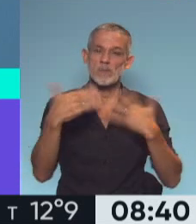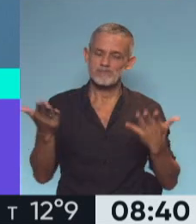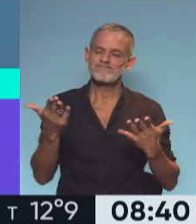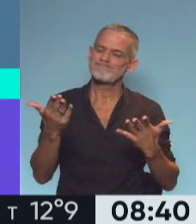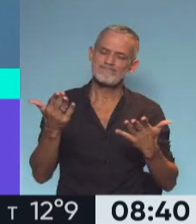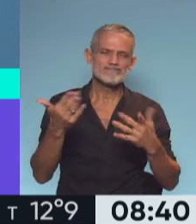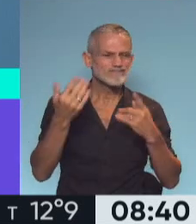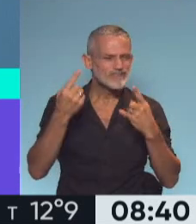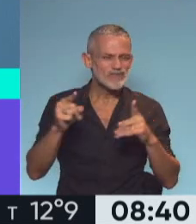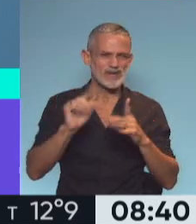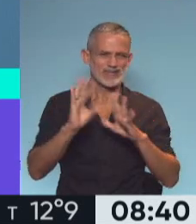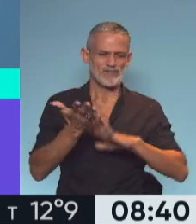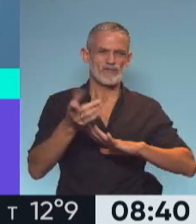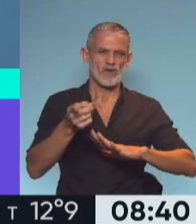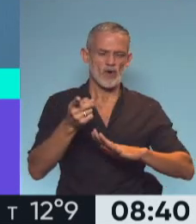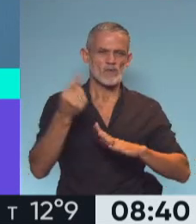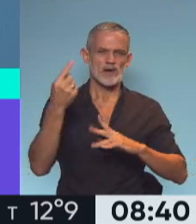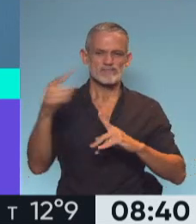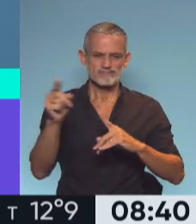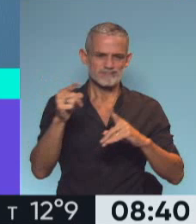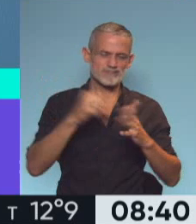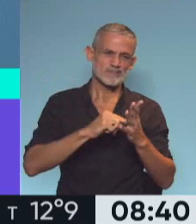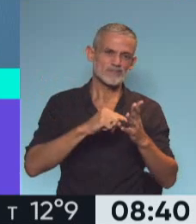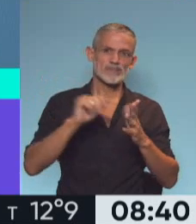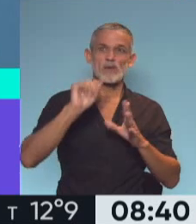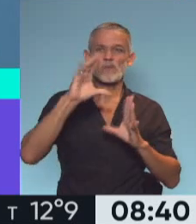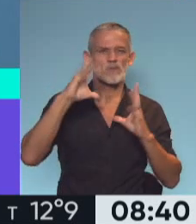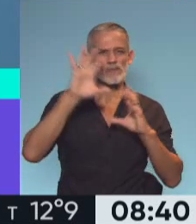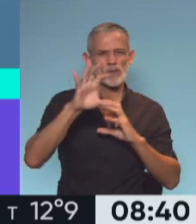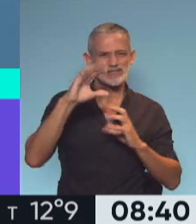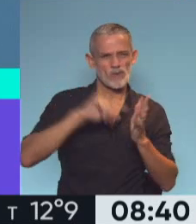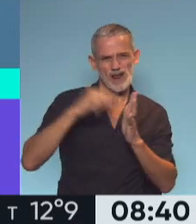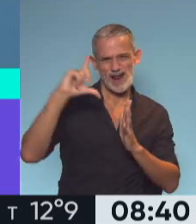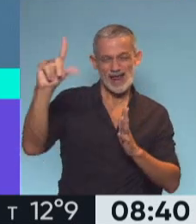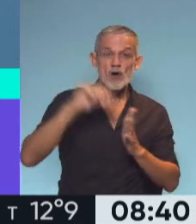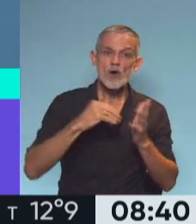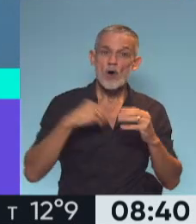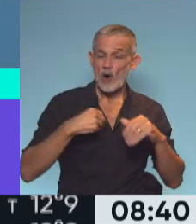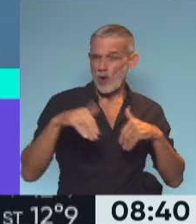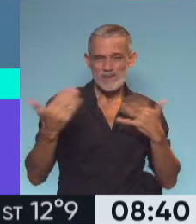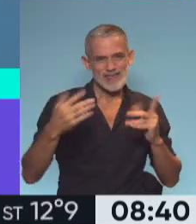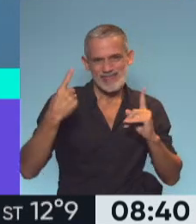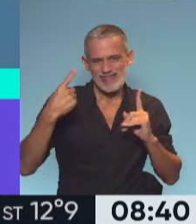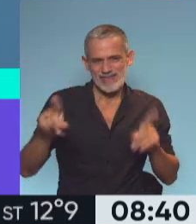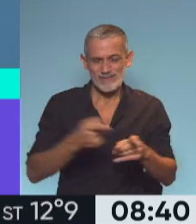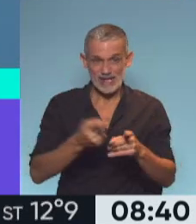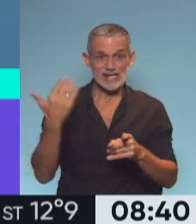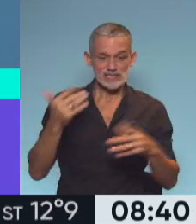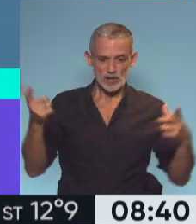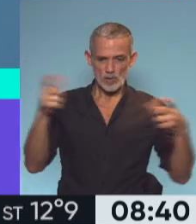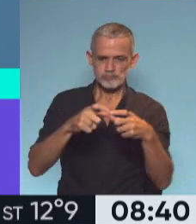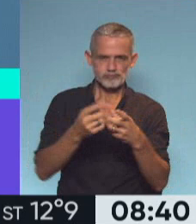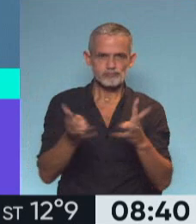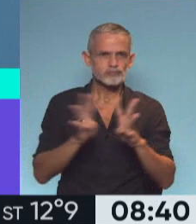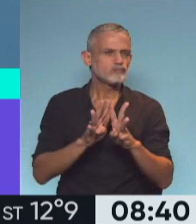son absolutamente diferentes en el distintas. conurbano que en el interior y en este sentido, bueno, habrá que ir evaluando, es lo que se propuso ayer en este comité de crisis, qué